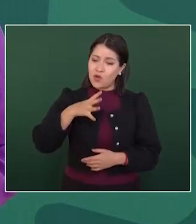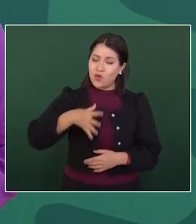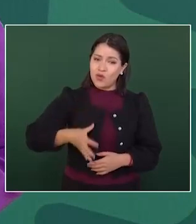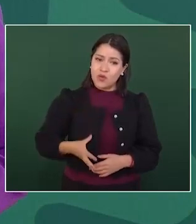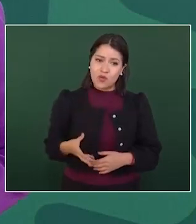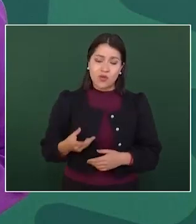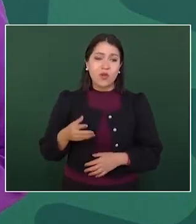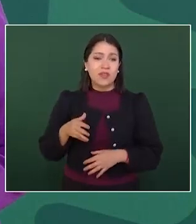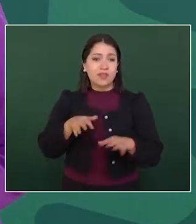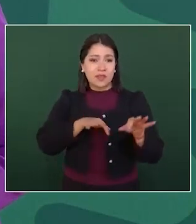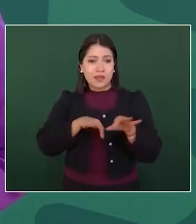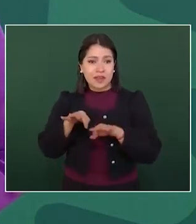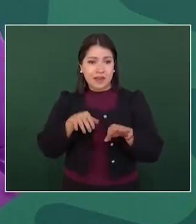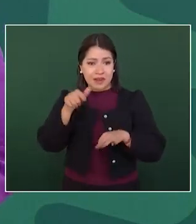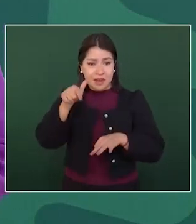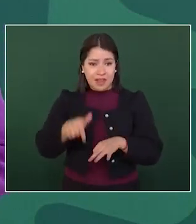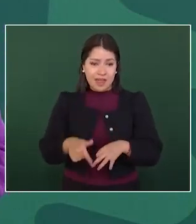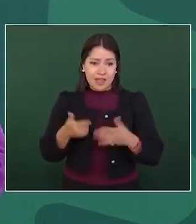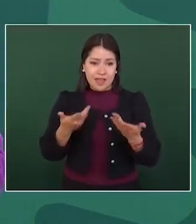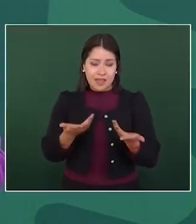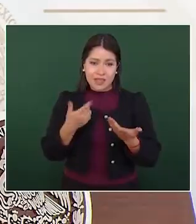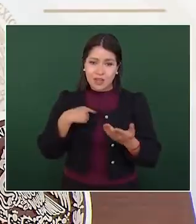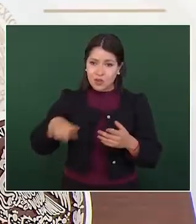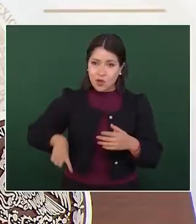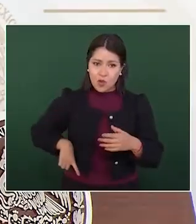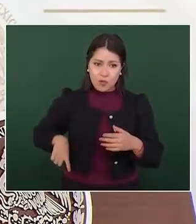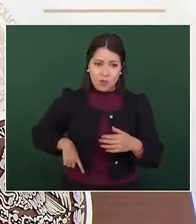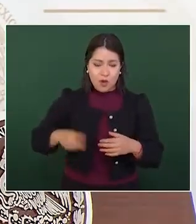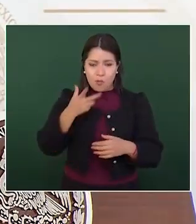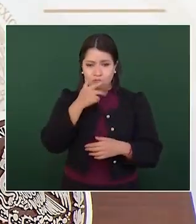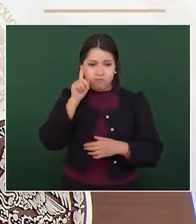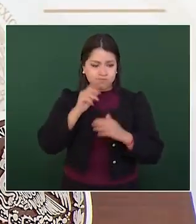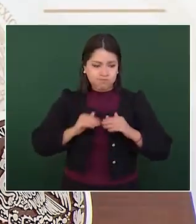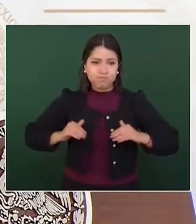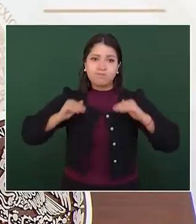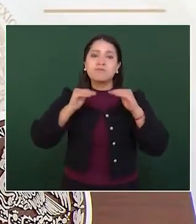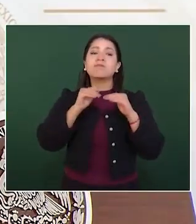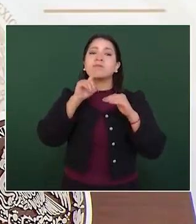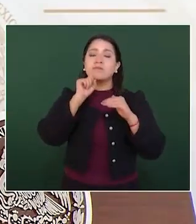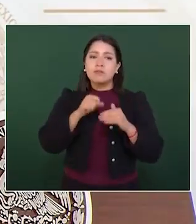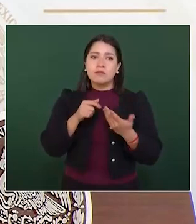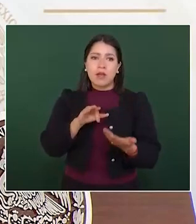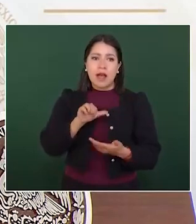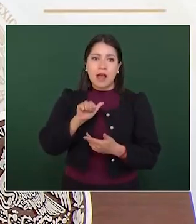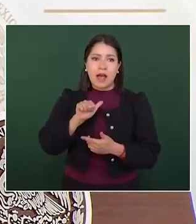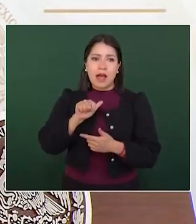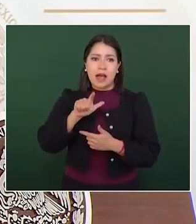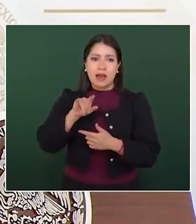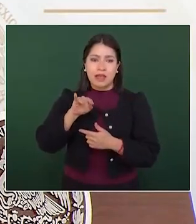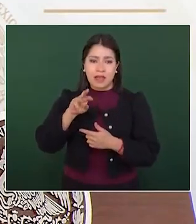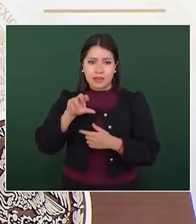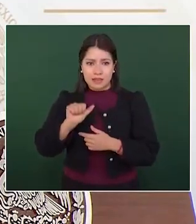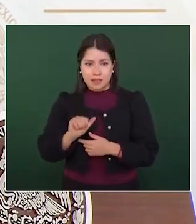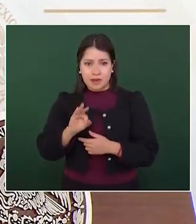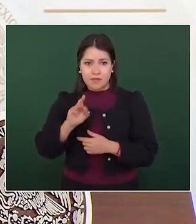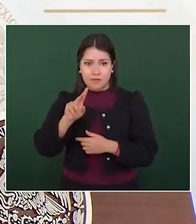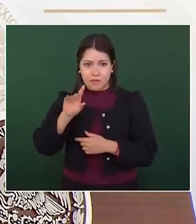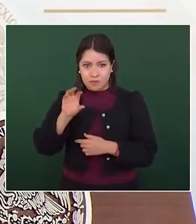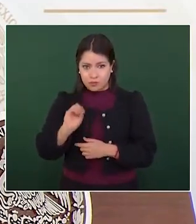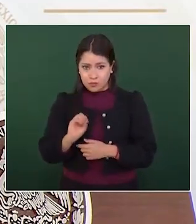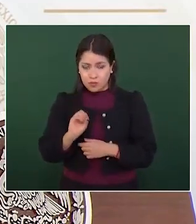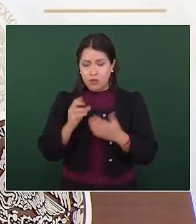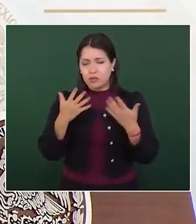gabinete paritario de la historia. Soy Alejandra Frausto Guerrero y mi tarea es preservar